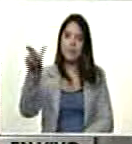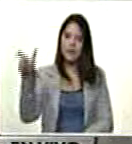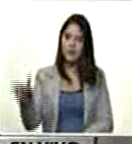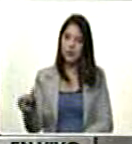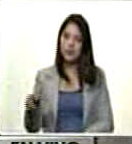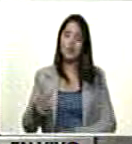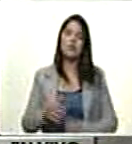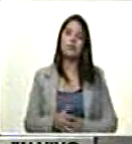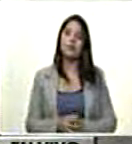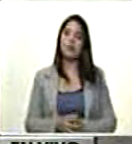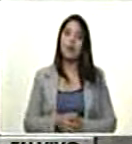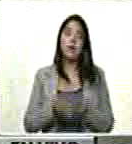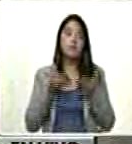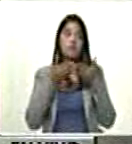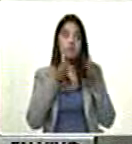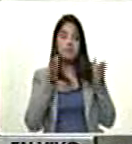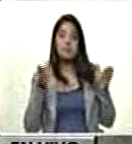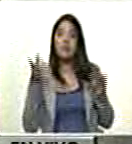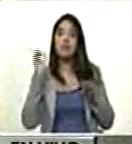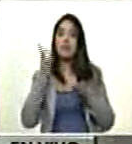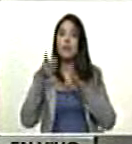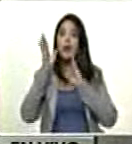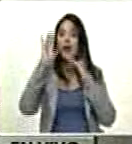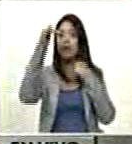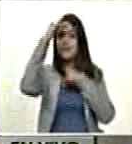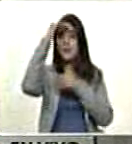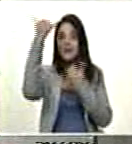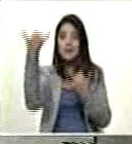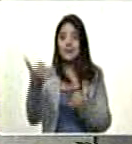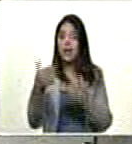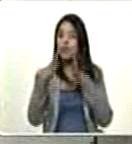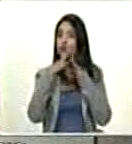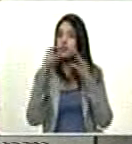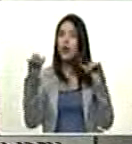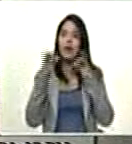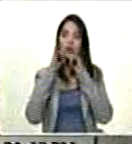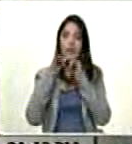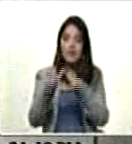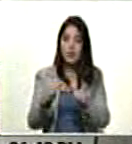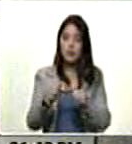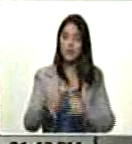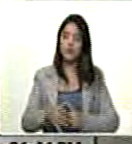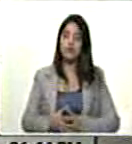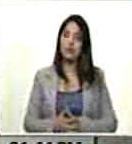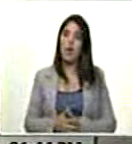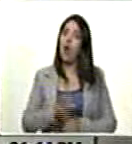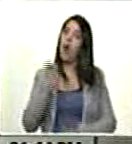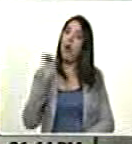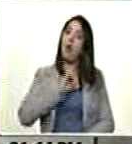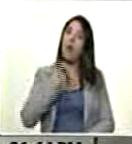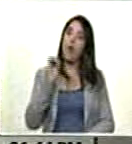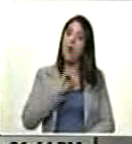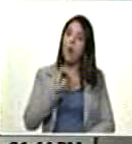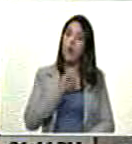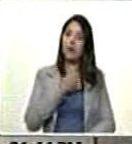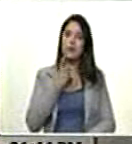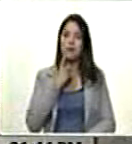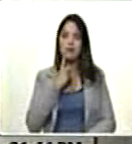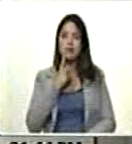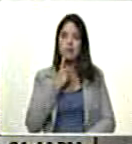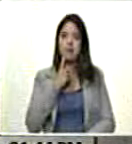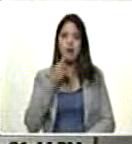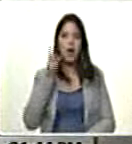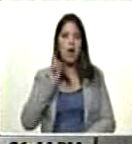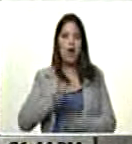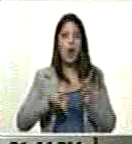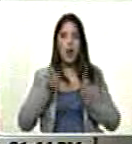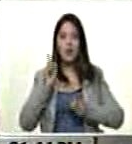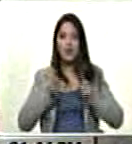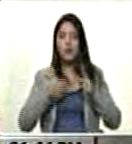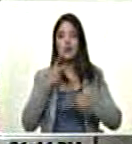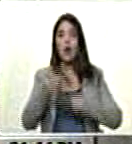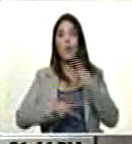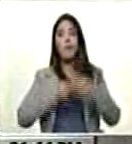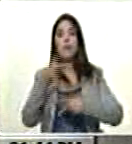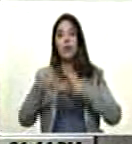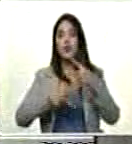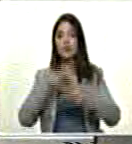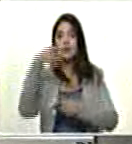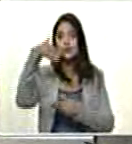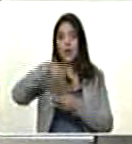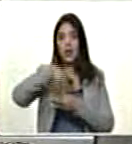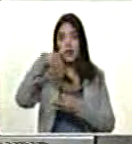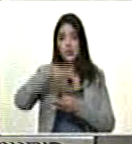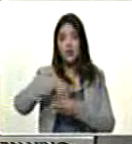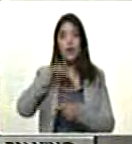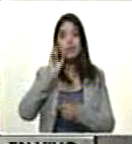estarán abiertas para atender las denuncias que por delitos o por irregularidades en el proceso electoral se